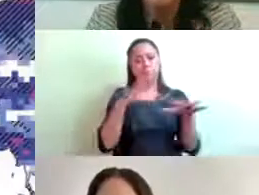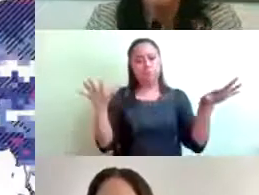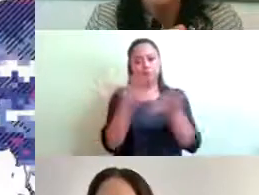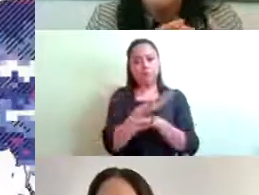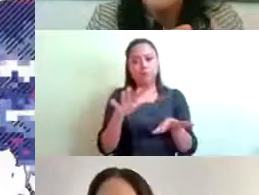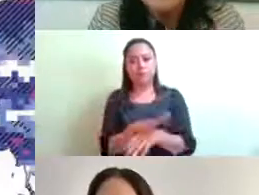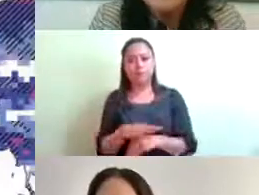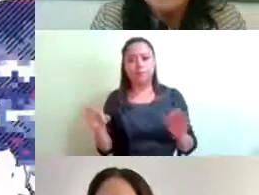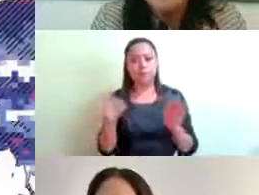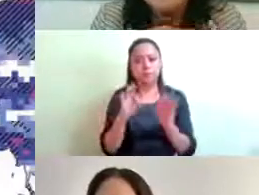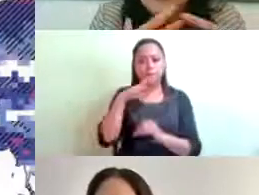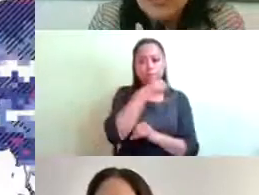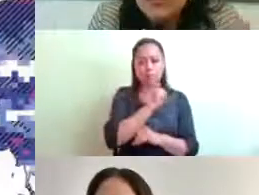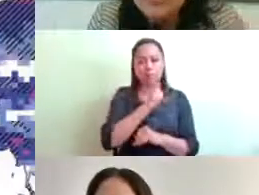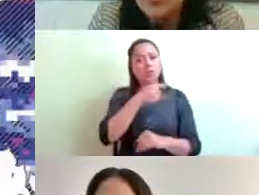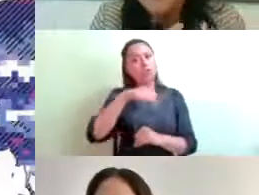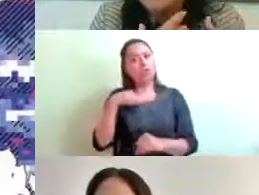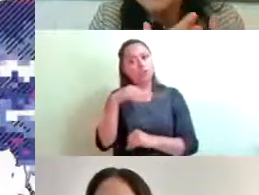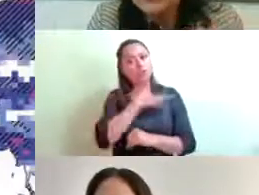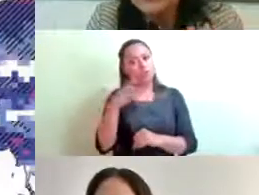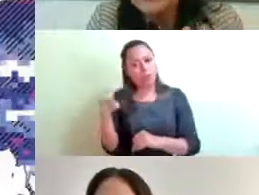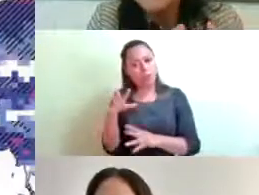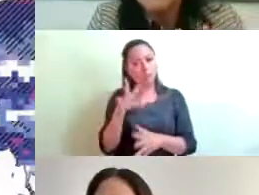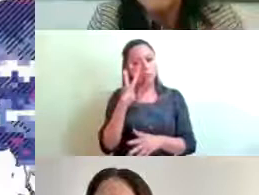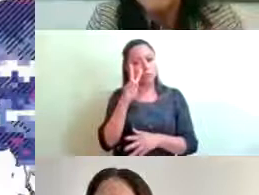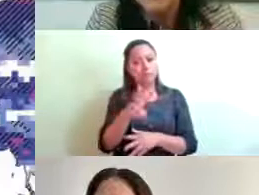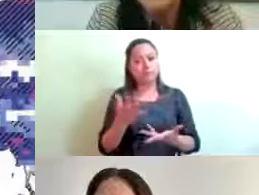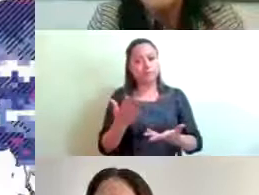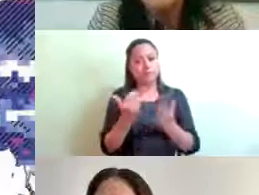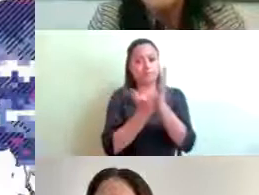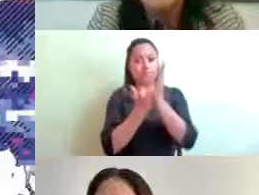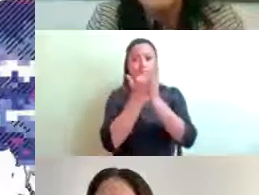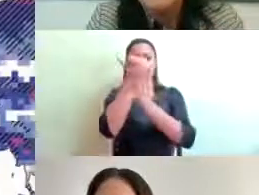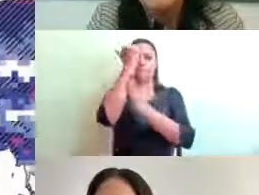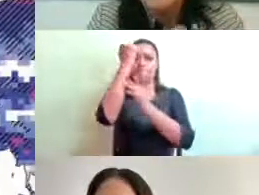climático, lograr que no lleguemos a un incremento de temperatura